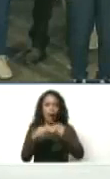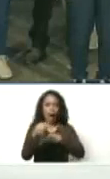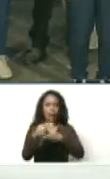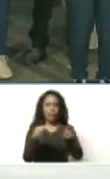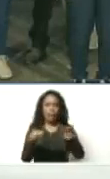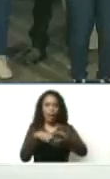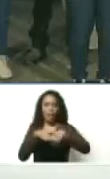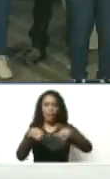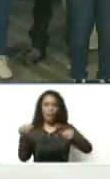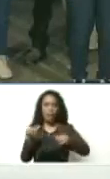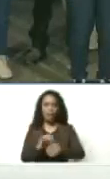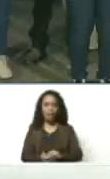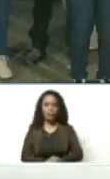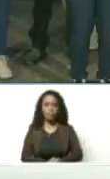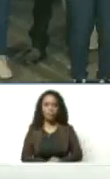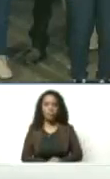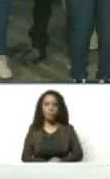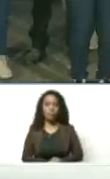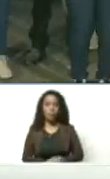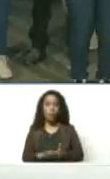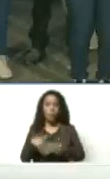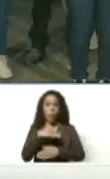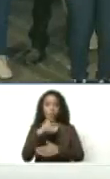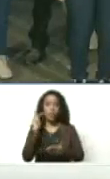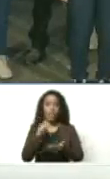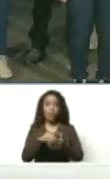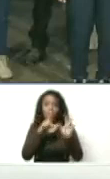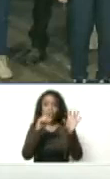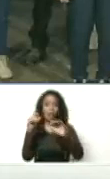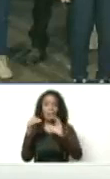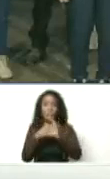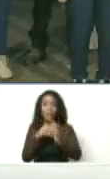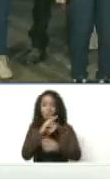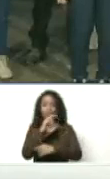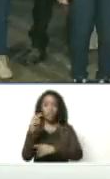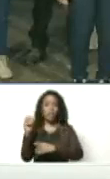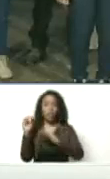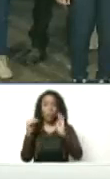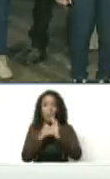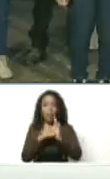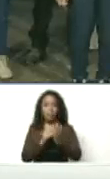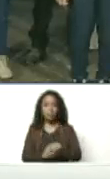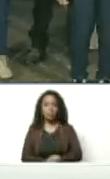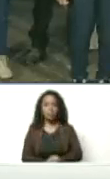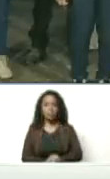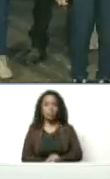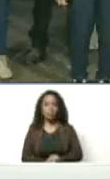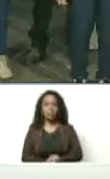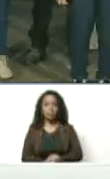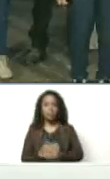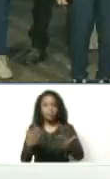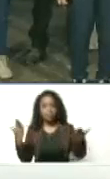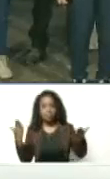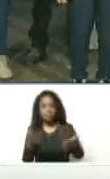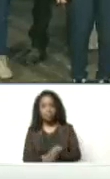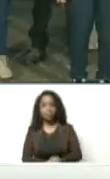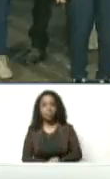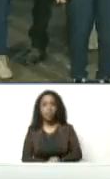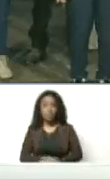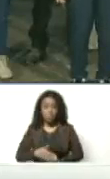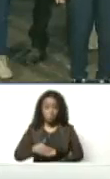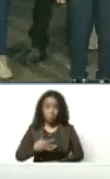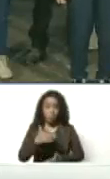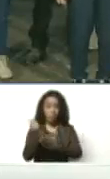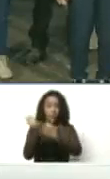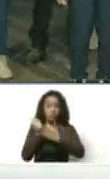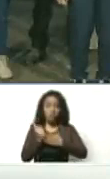papá. Cuando lleguemos a 100.000, a 200.000, Castro Soteldo. Y puedes